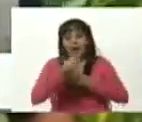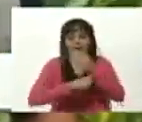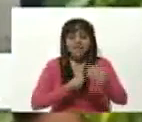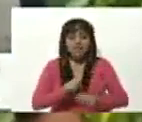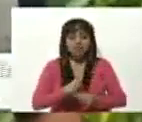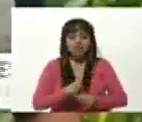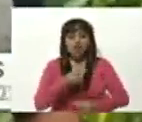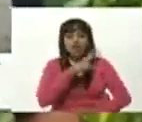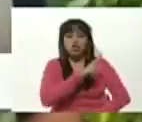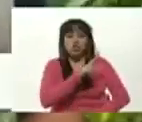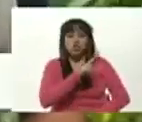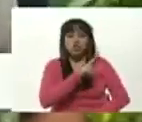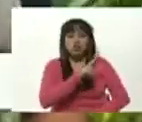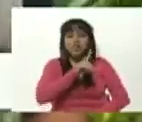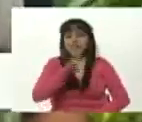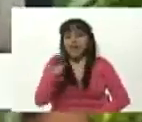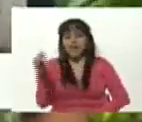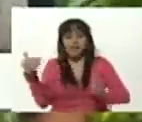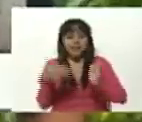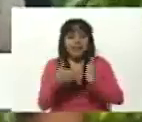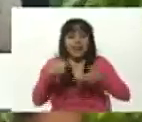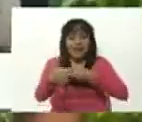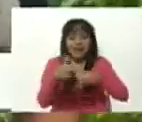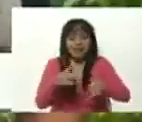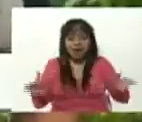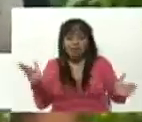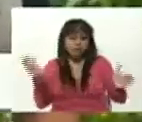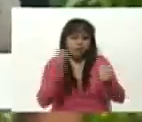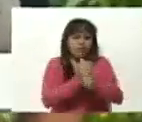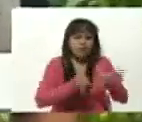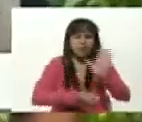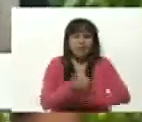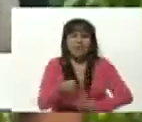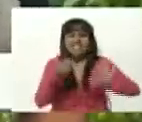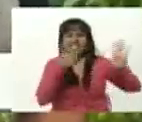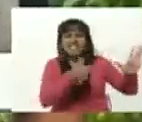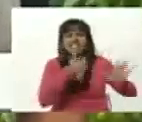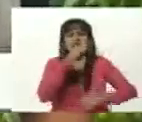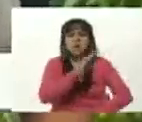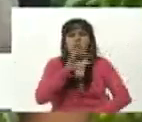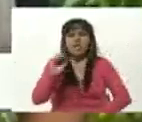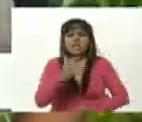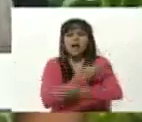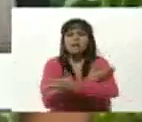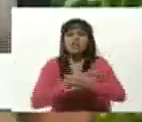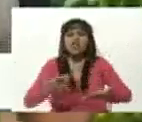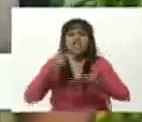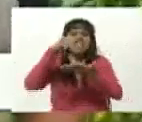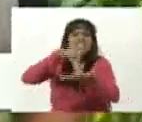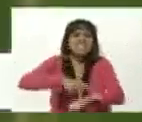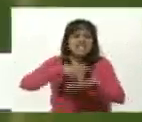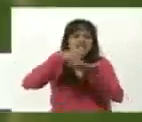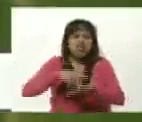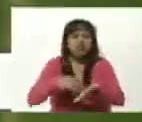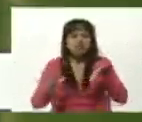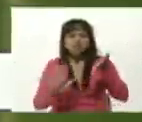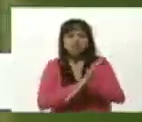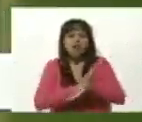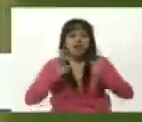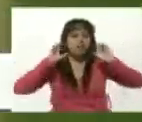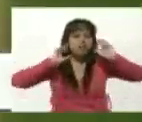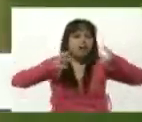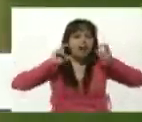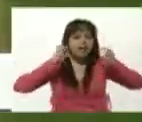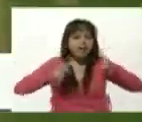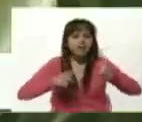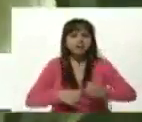más de 210.000 hectáreas podemos alcanzar más de 630 millones de kilogramos de maíz para lo que